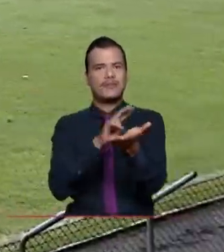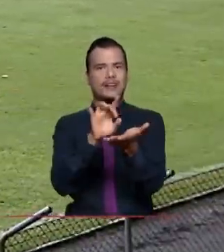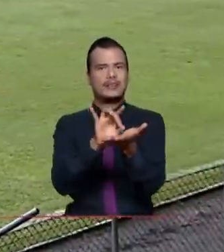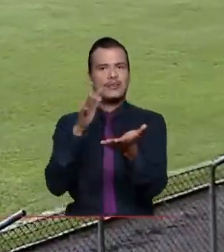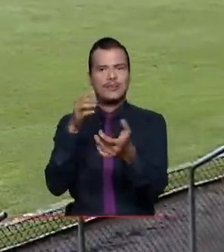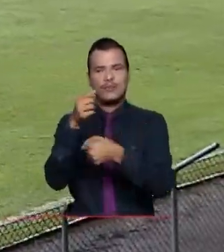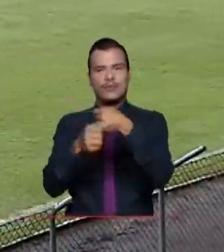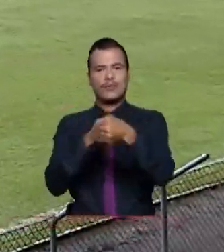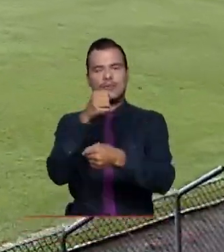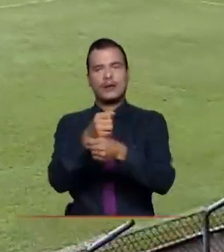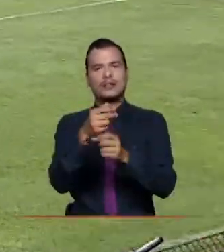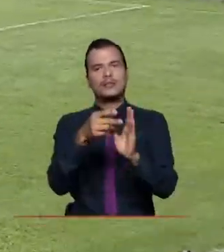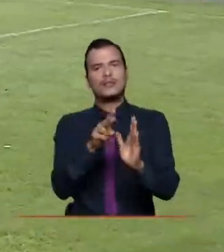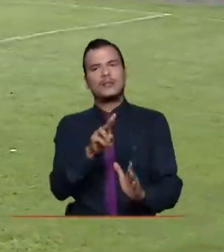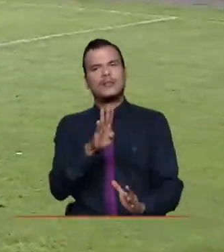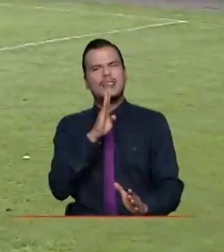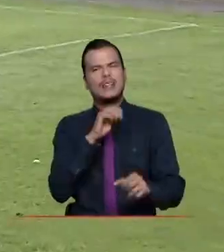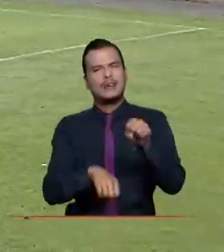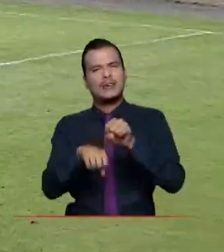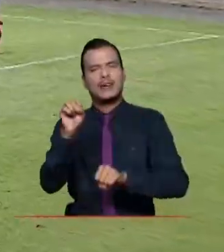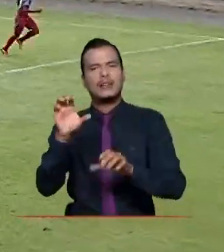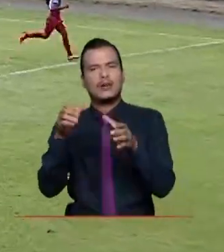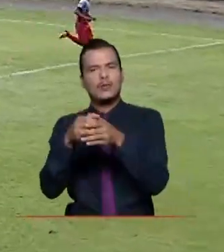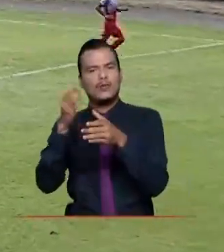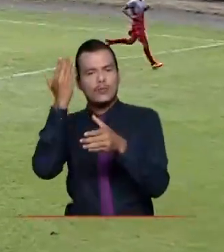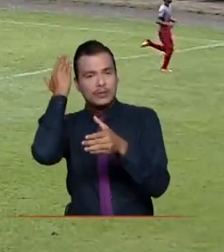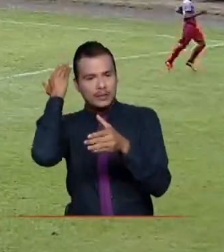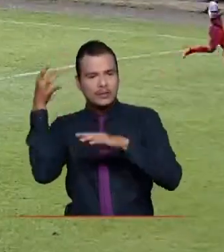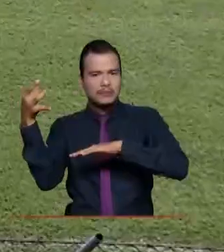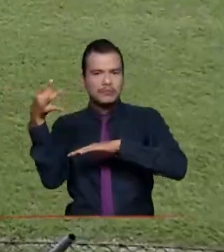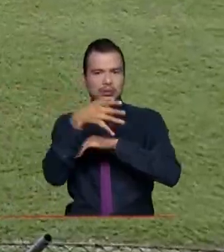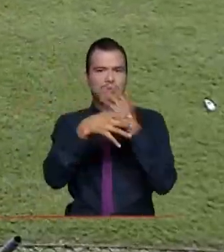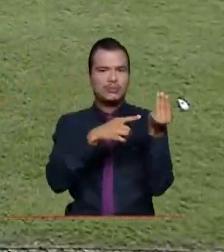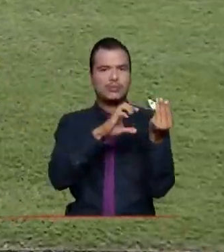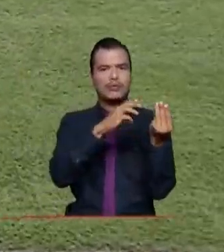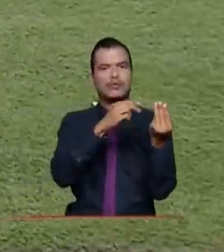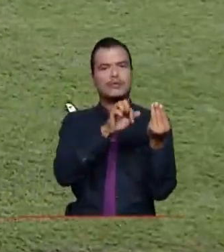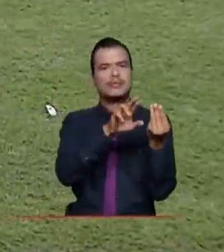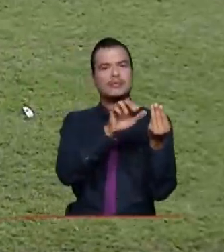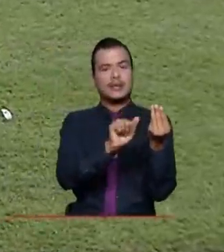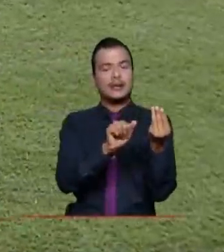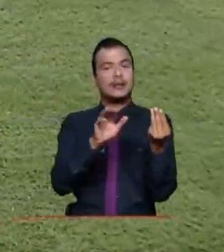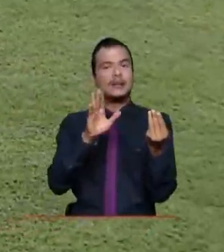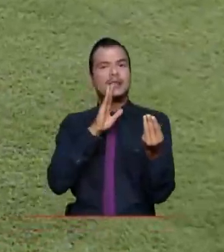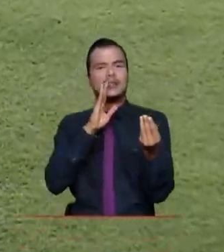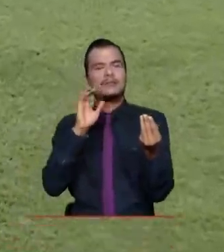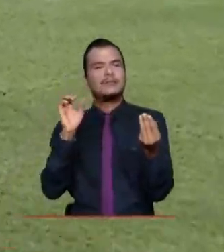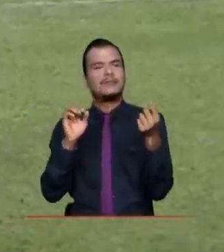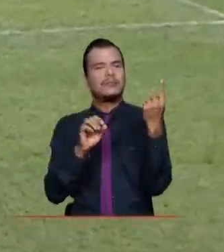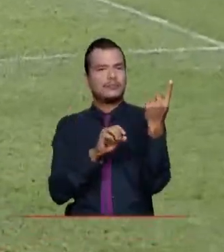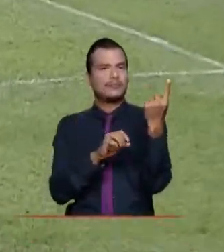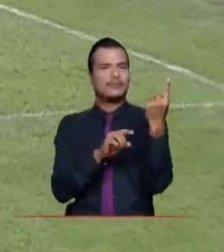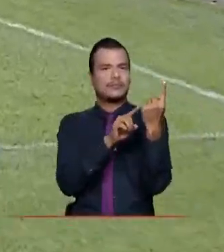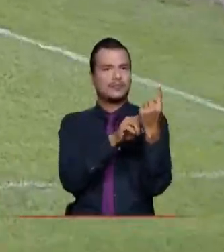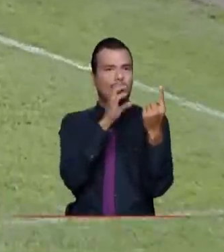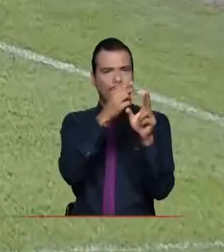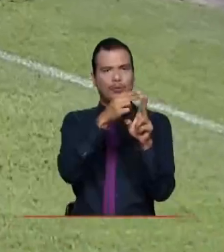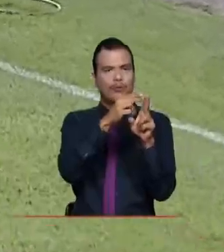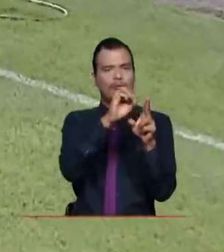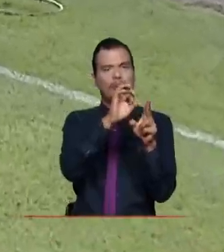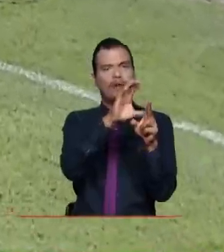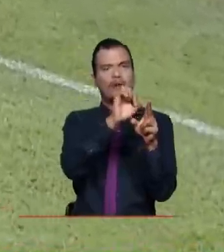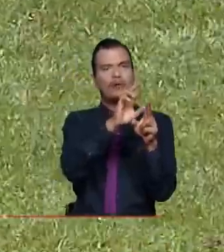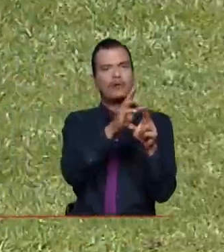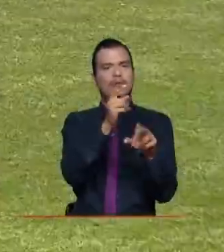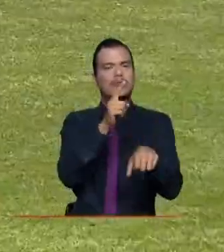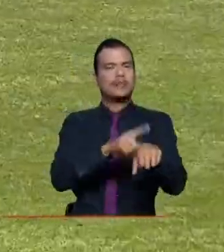La victoria fue para el Cerrito, que venció 2-1 a Dinastía Chará. El primer tanto llegó para Dinastía con Oscar Gutiérrez